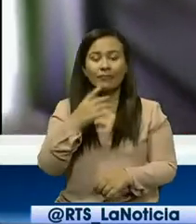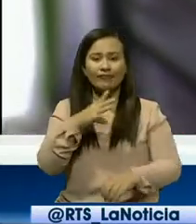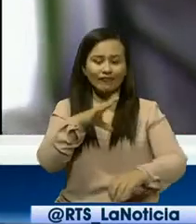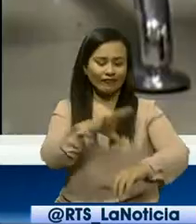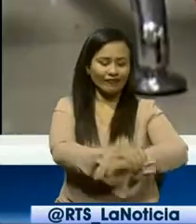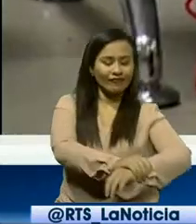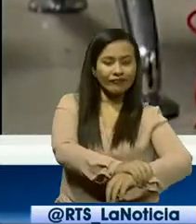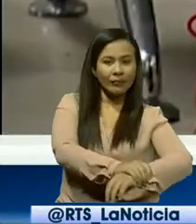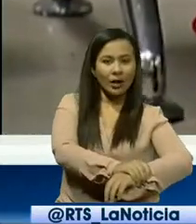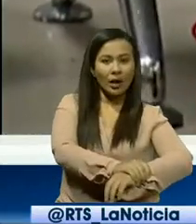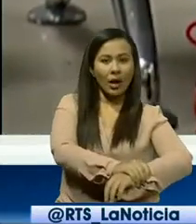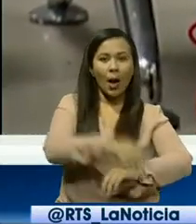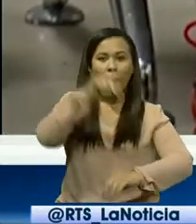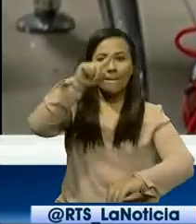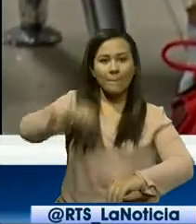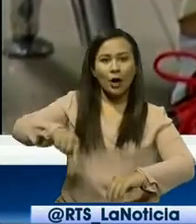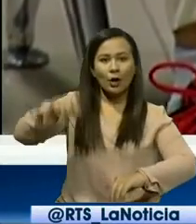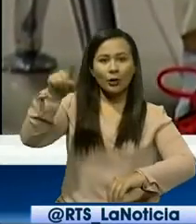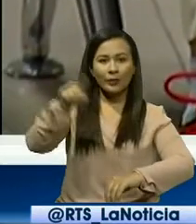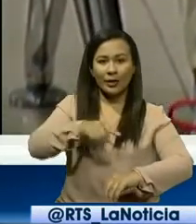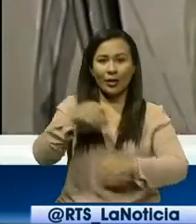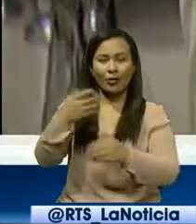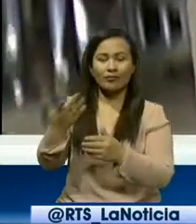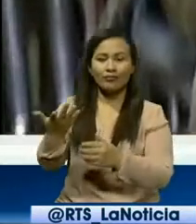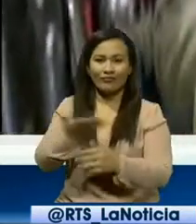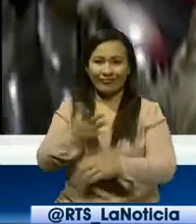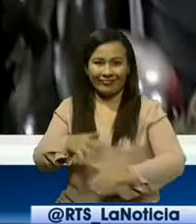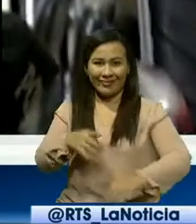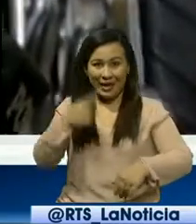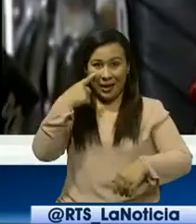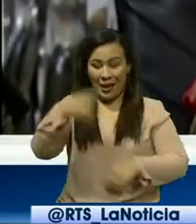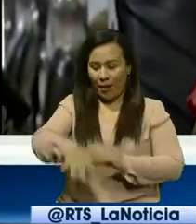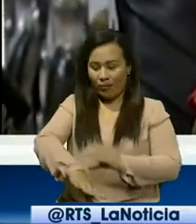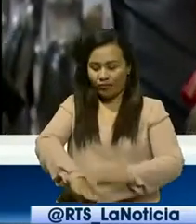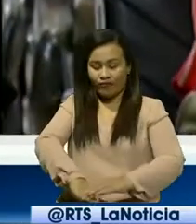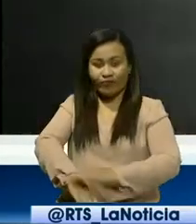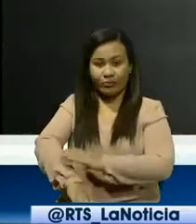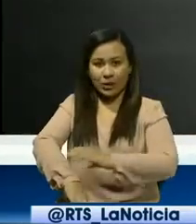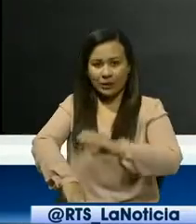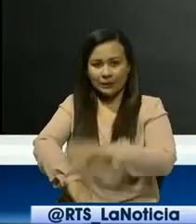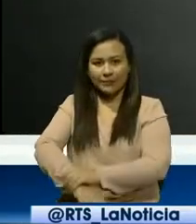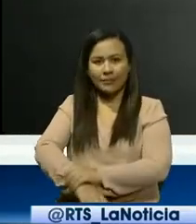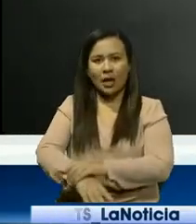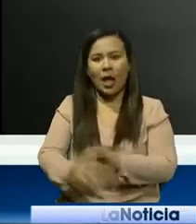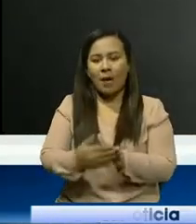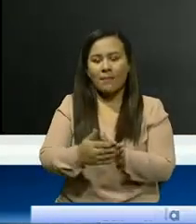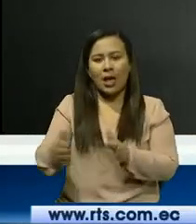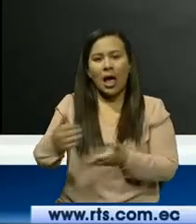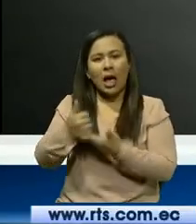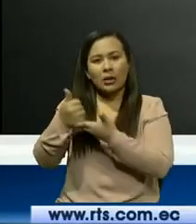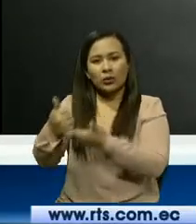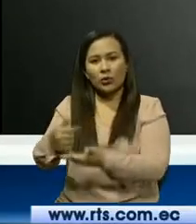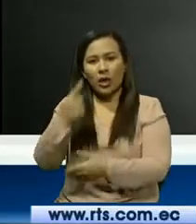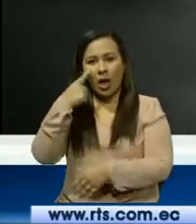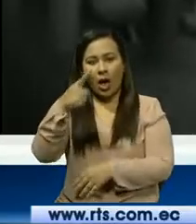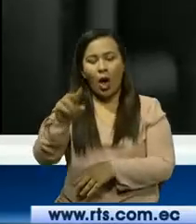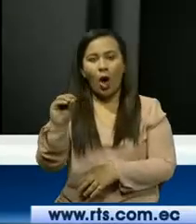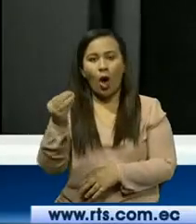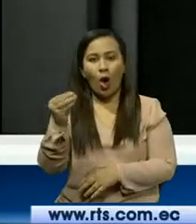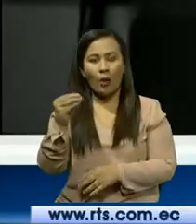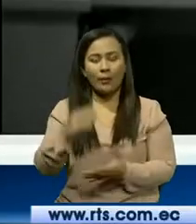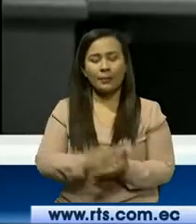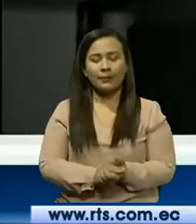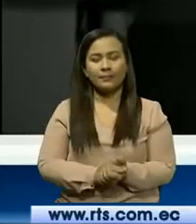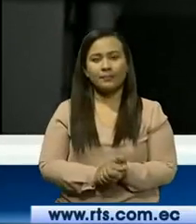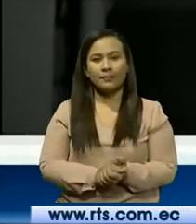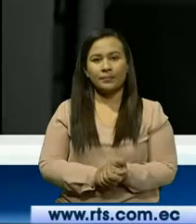el dispositivo electrónico en uno de sus tobillos. Y el juez dispuso que se le extienda la boleta de auxilio a esta ciudadana. En